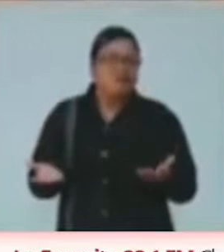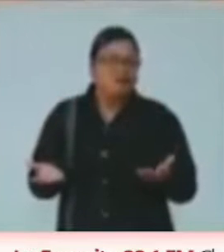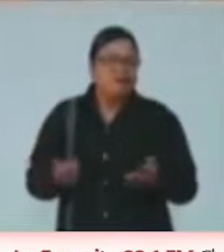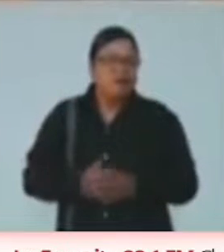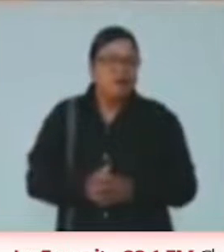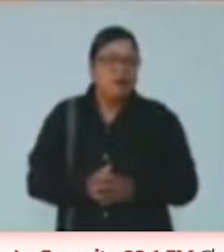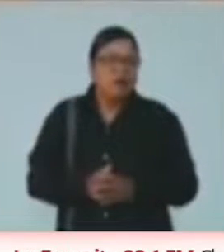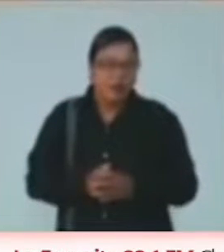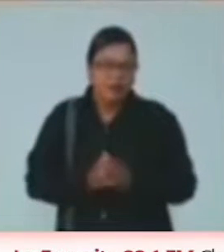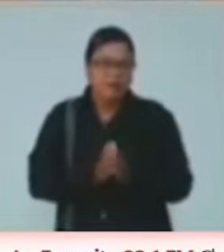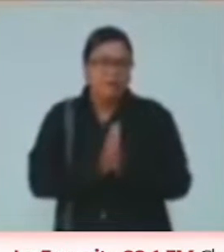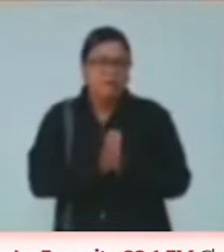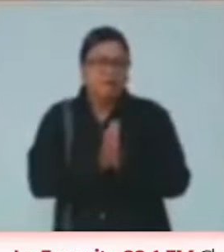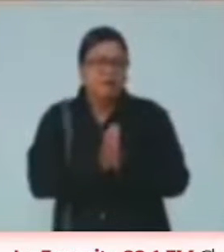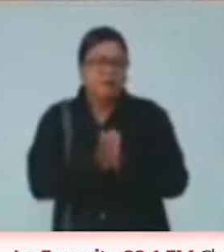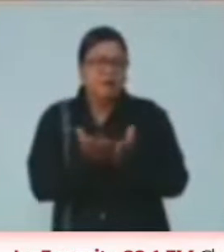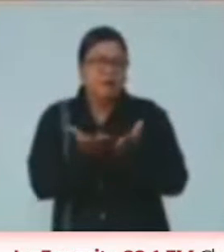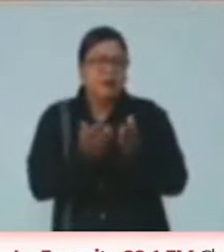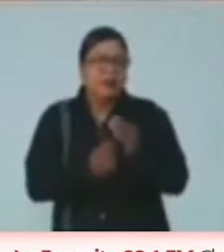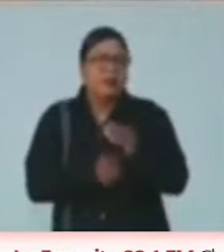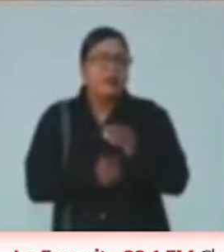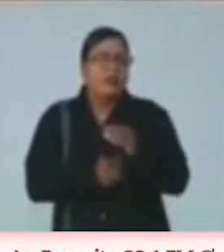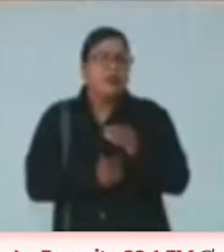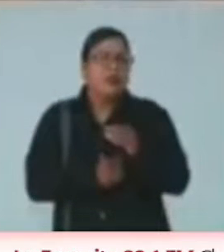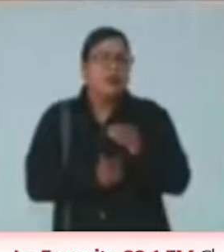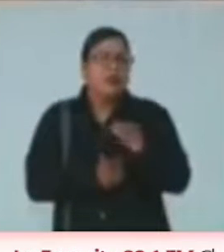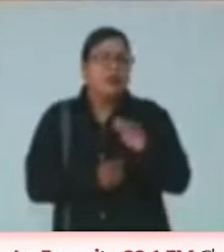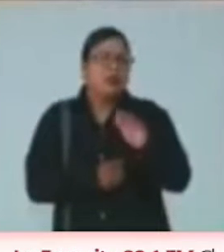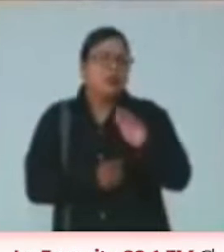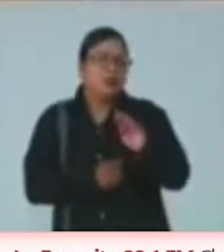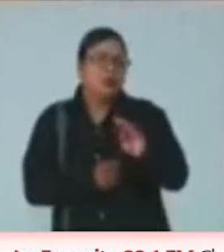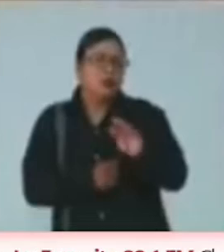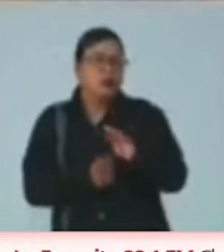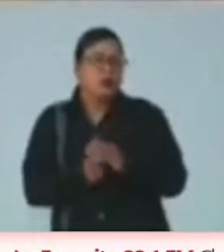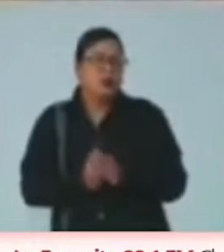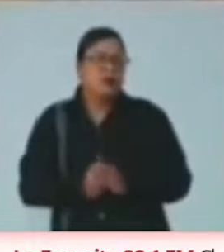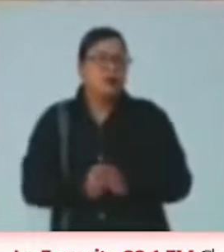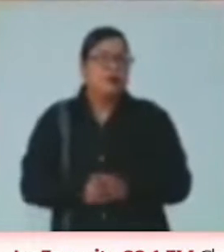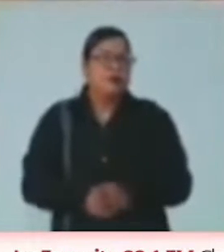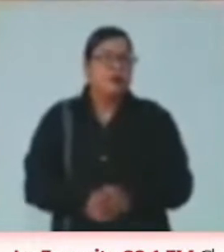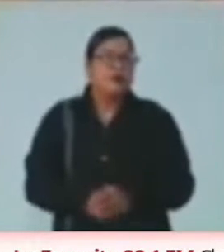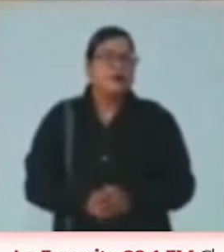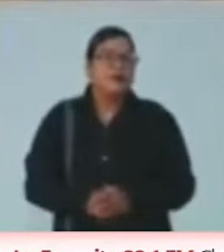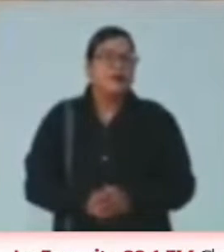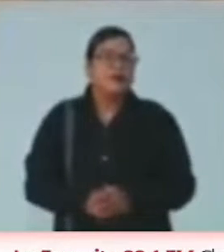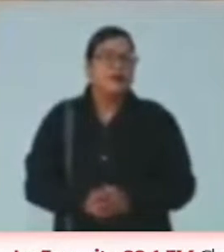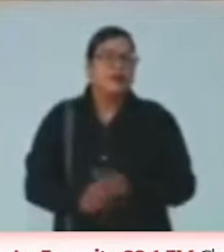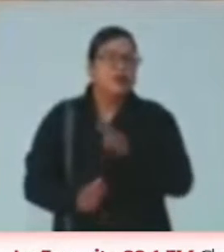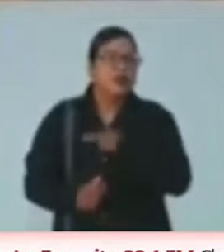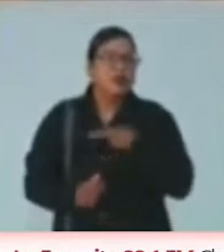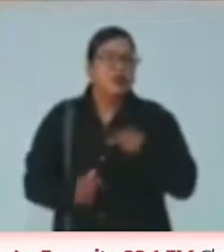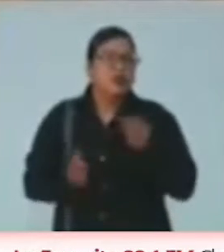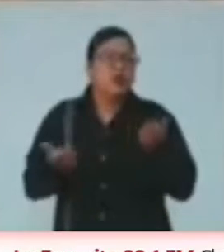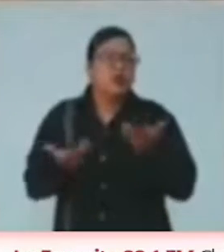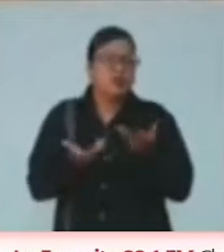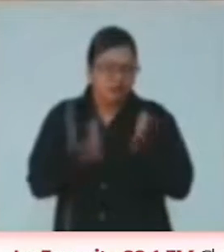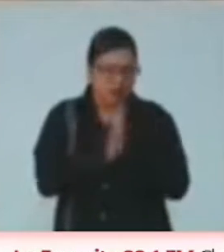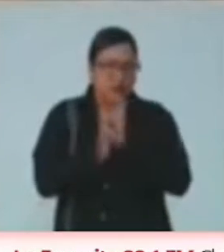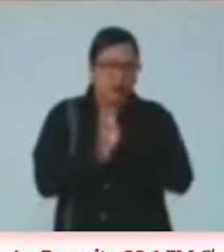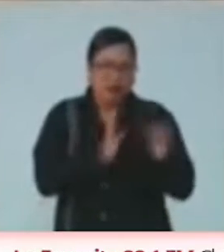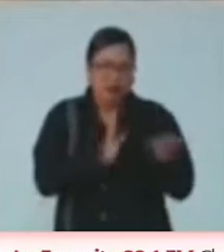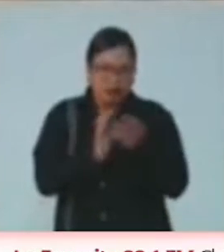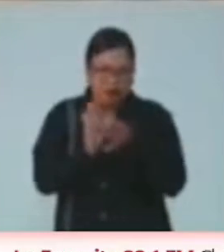Esto luego de que pobladores de estas demarcaciones, de Atatlauca, de